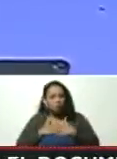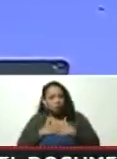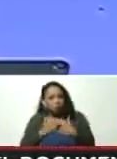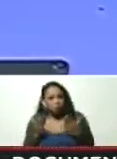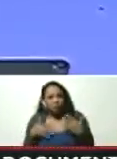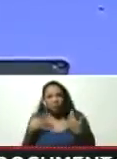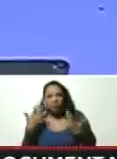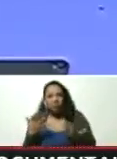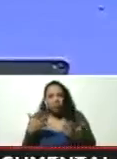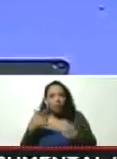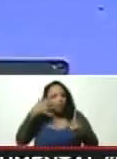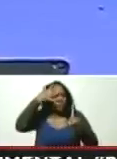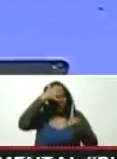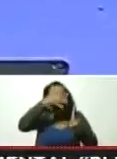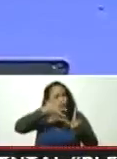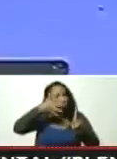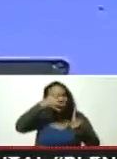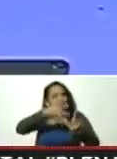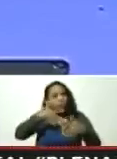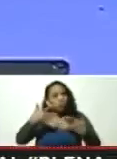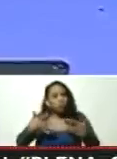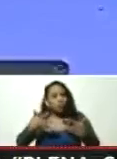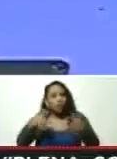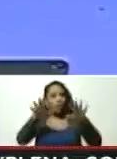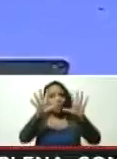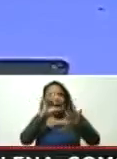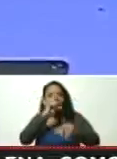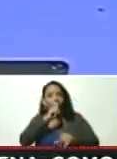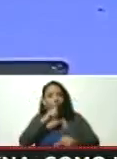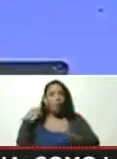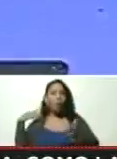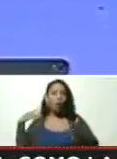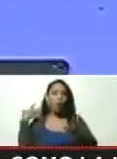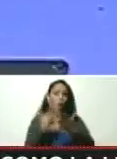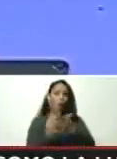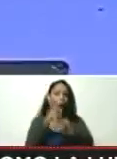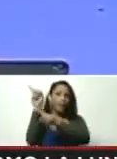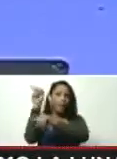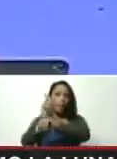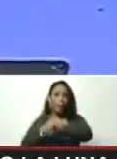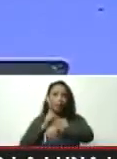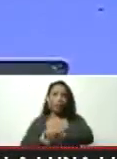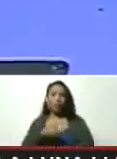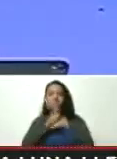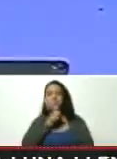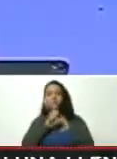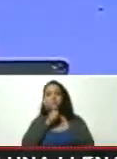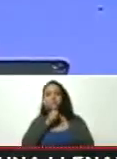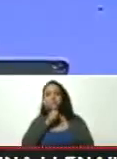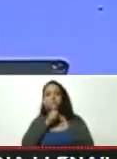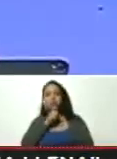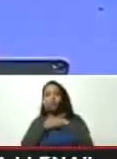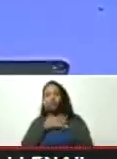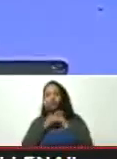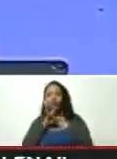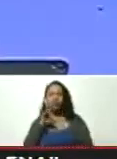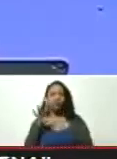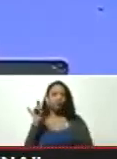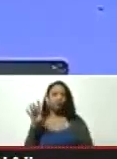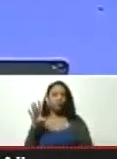sus orientaciones a 10 años de aquel momento tan difícil y tan doloroso